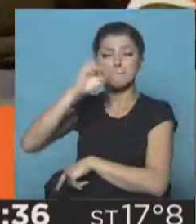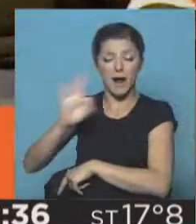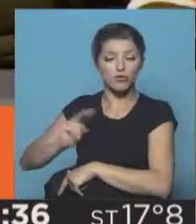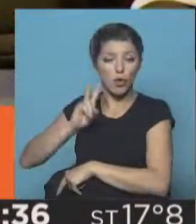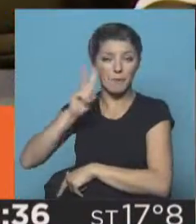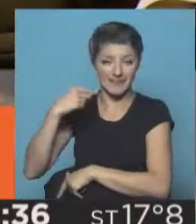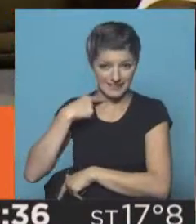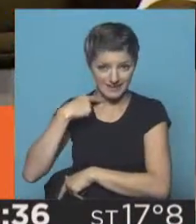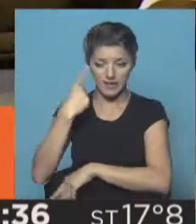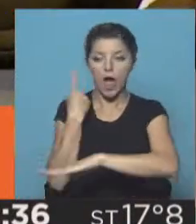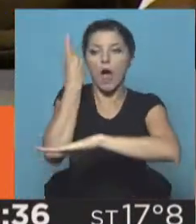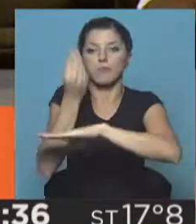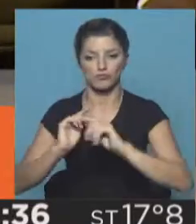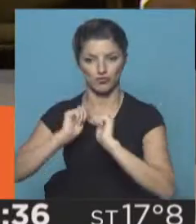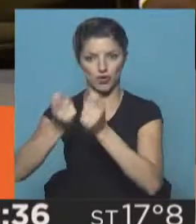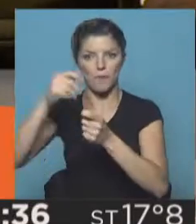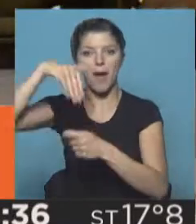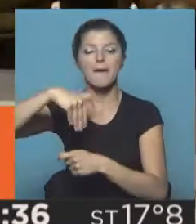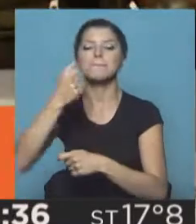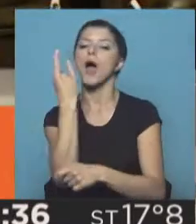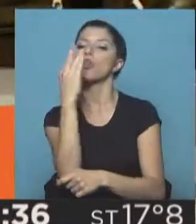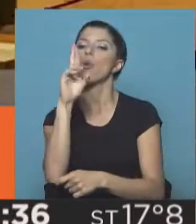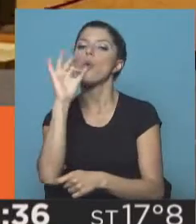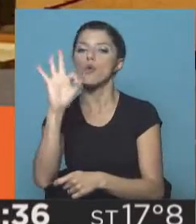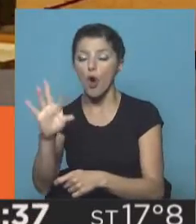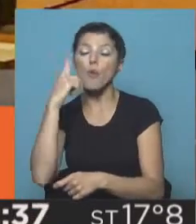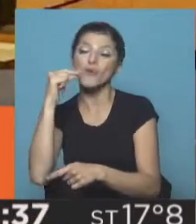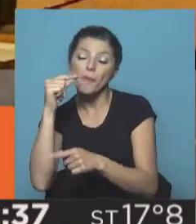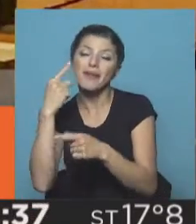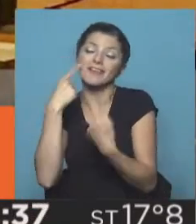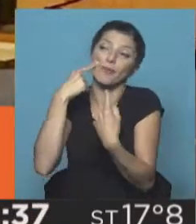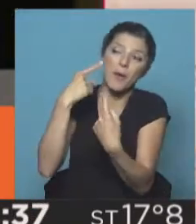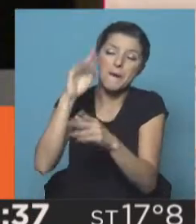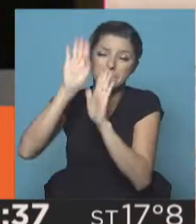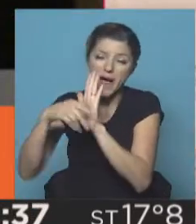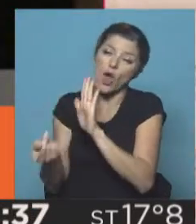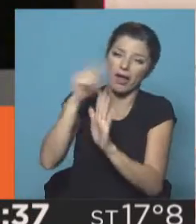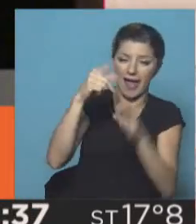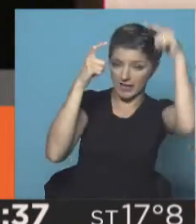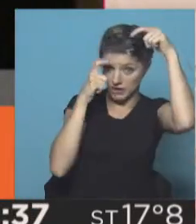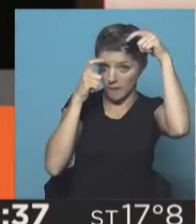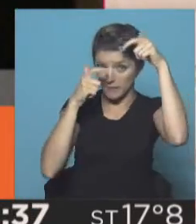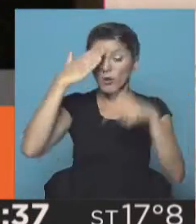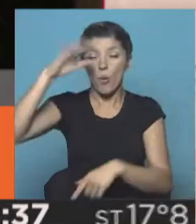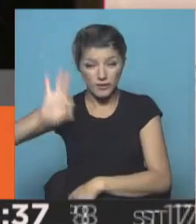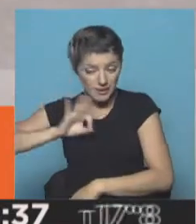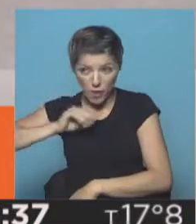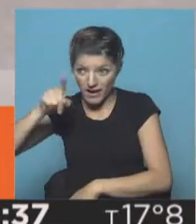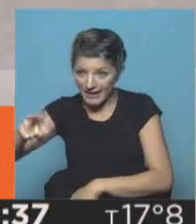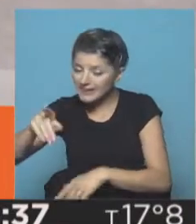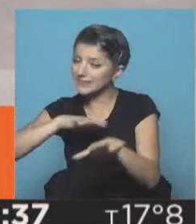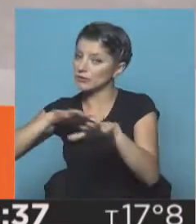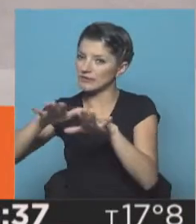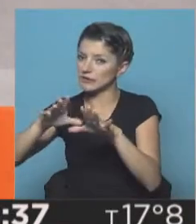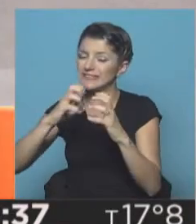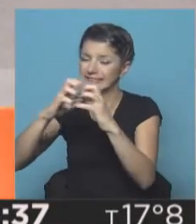paso al gobierno de Nicolás Maduro, un político con menos predicamento que su líder y que en los últimos años se ha visto hackeado por una